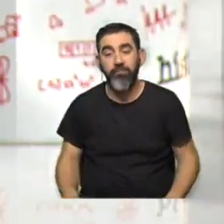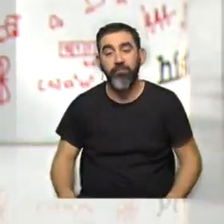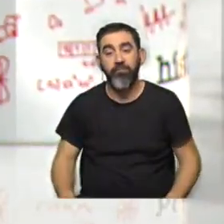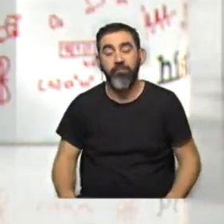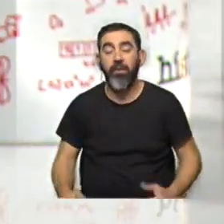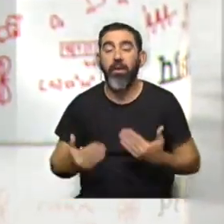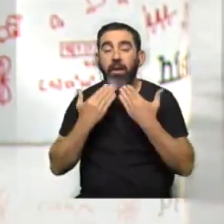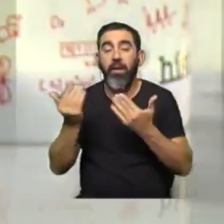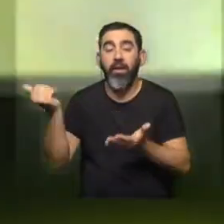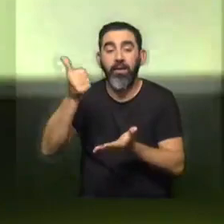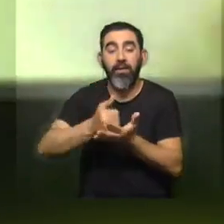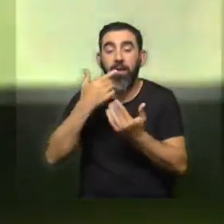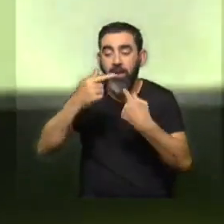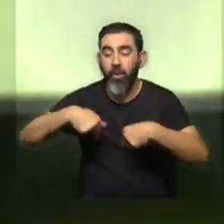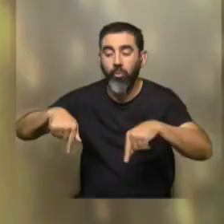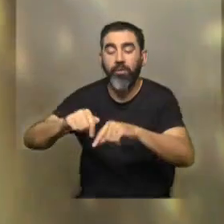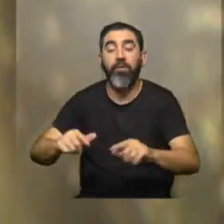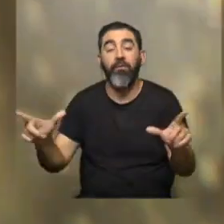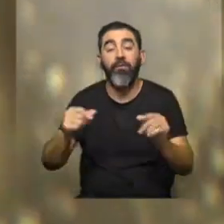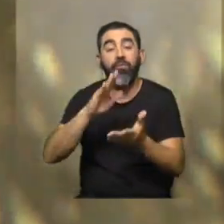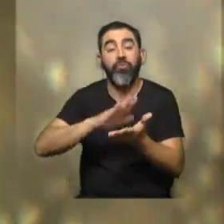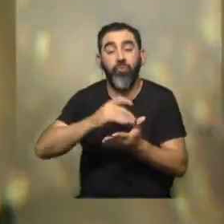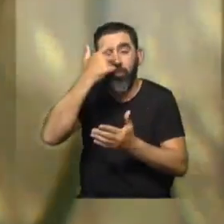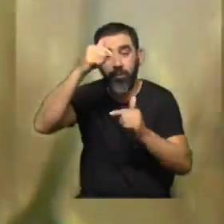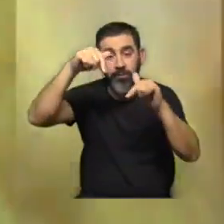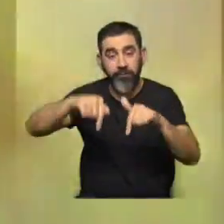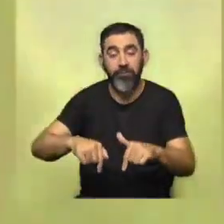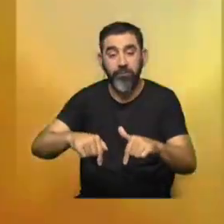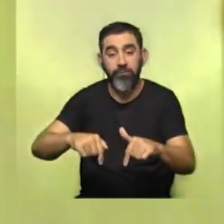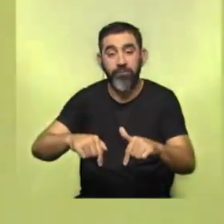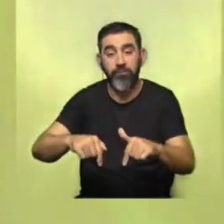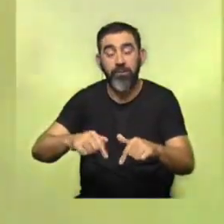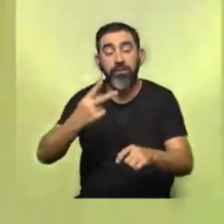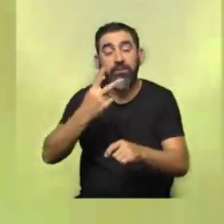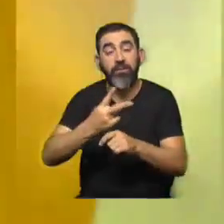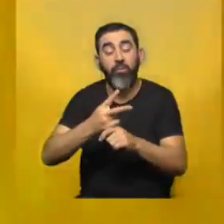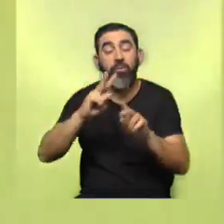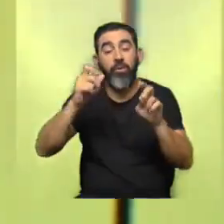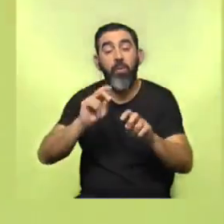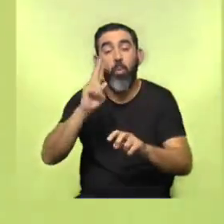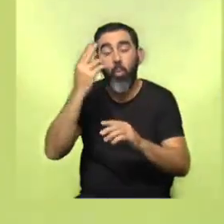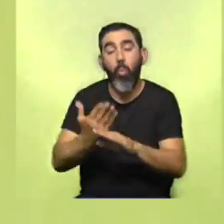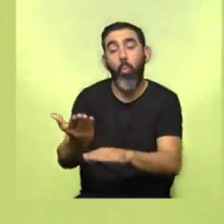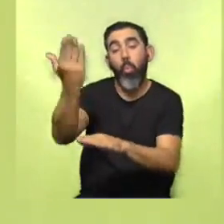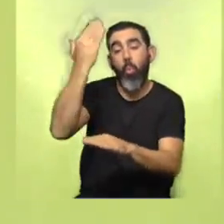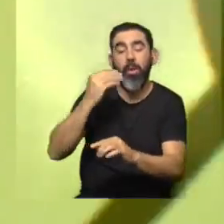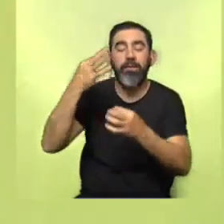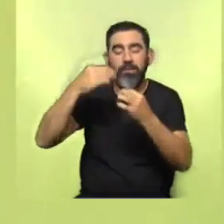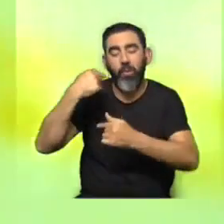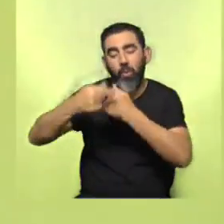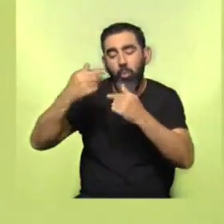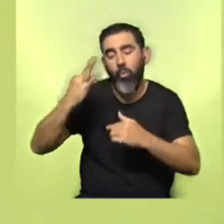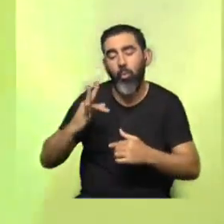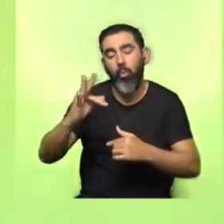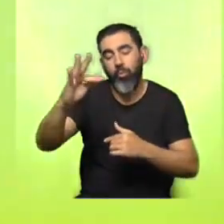gracias por venir, Moira. Gracias a ustedes. Cerramos nuestro programa de hoy, esta segunda mirada al Uruguay milenario que seguramente tendrá